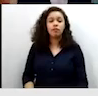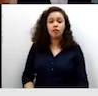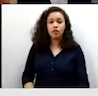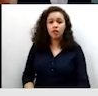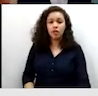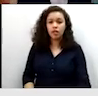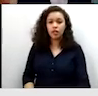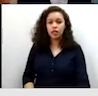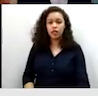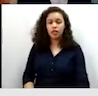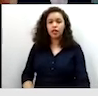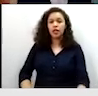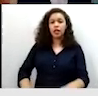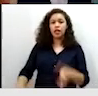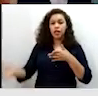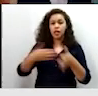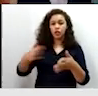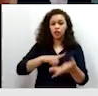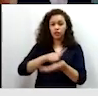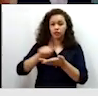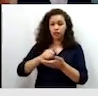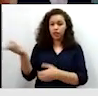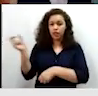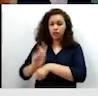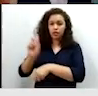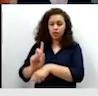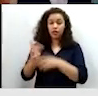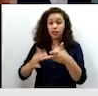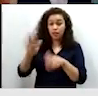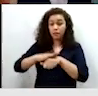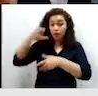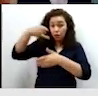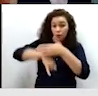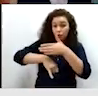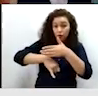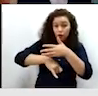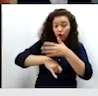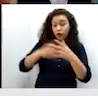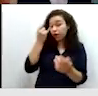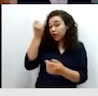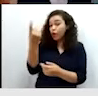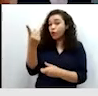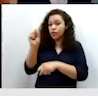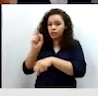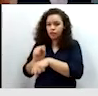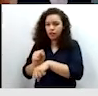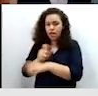Entonces, la limpieza de la cocina es diario. El exhaustivo, lo ideal es de que lo hagan una vez a la